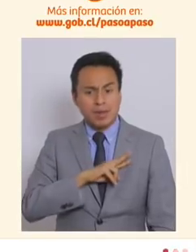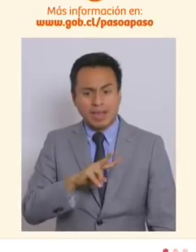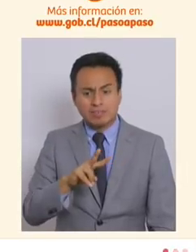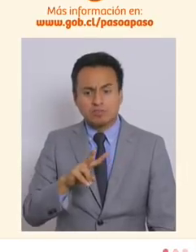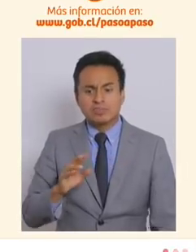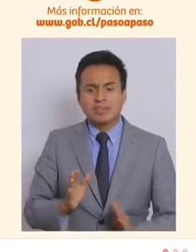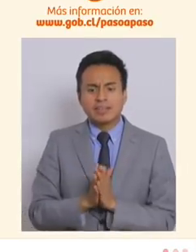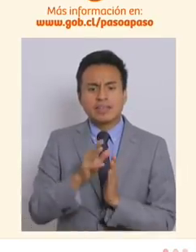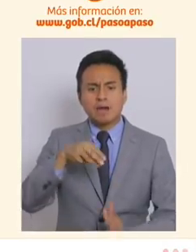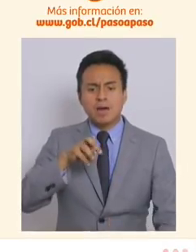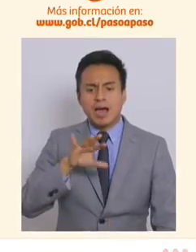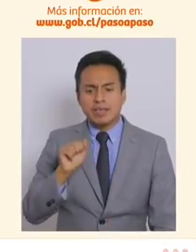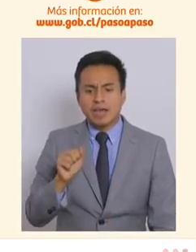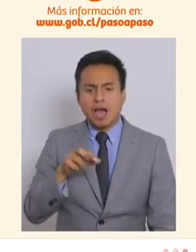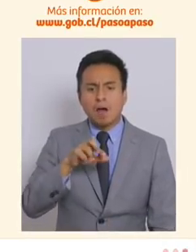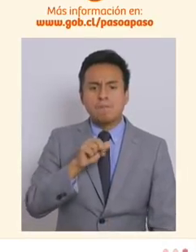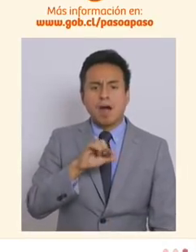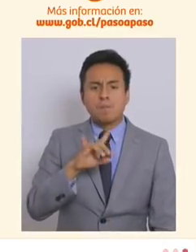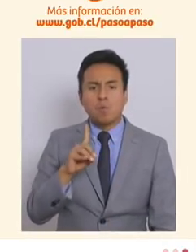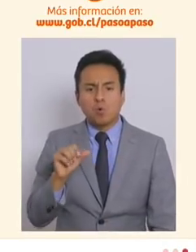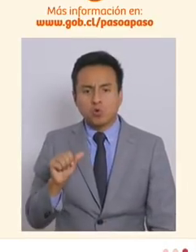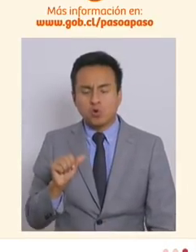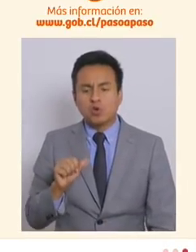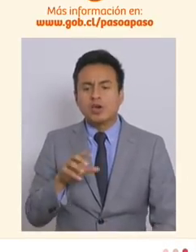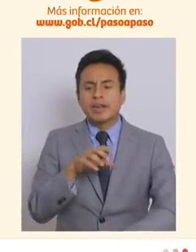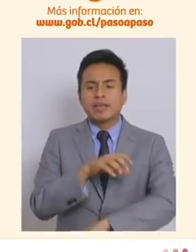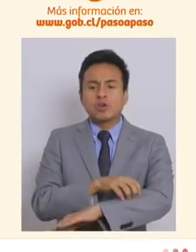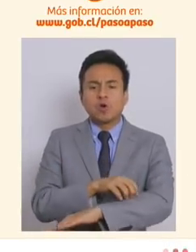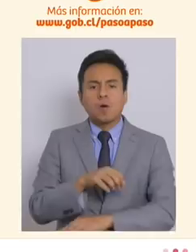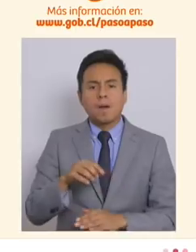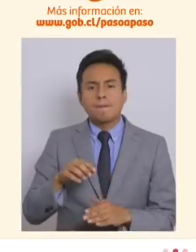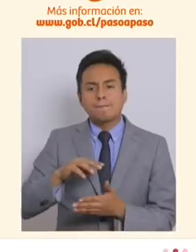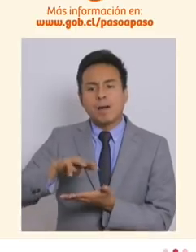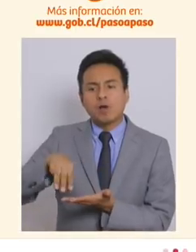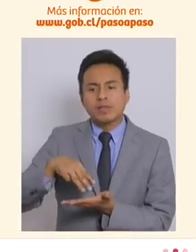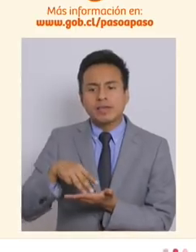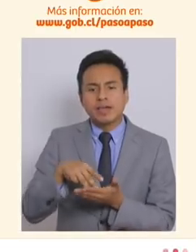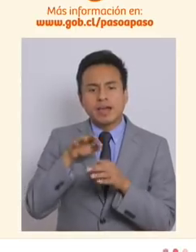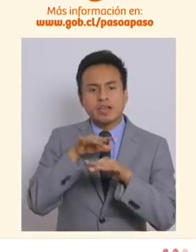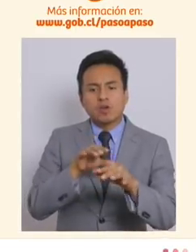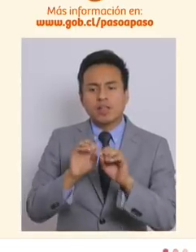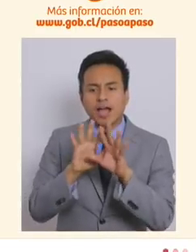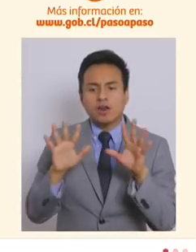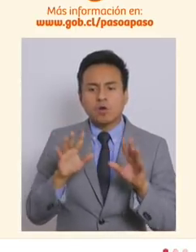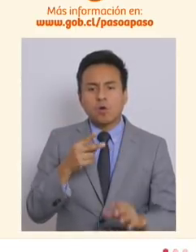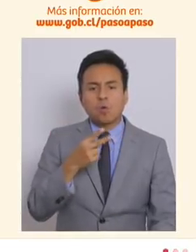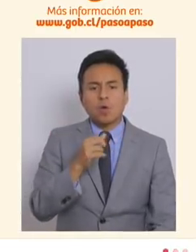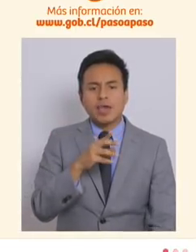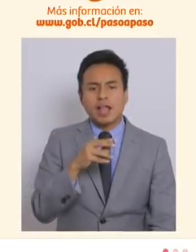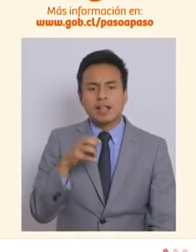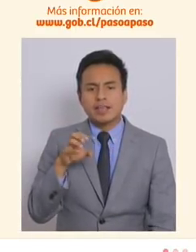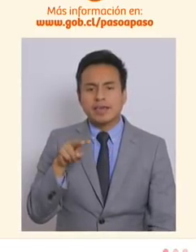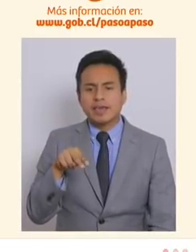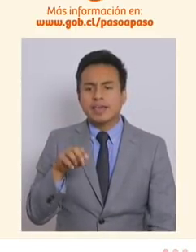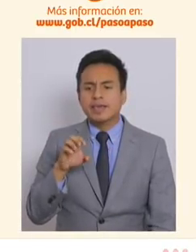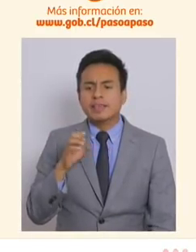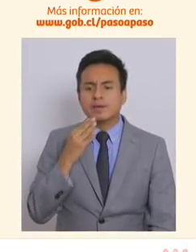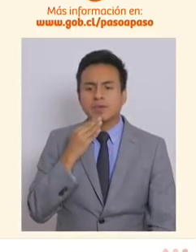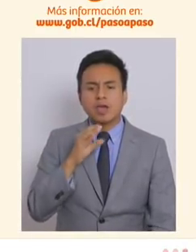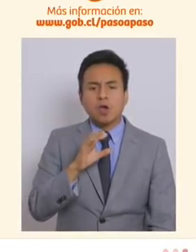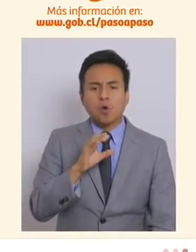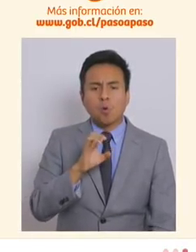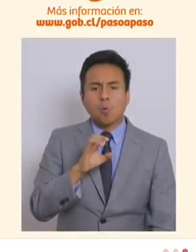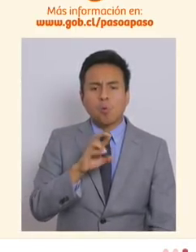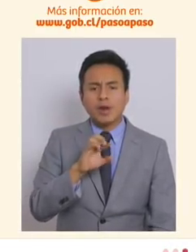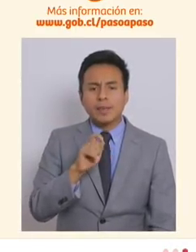santamaría y papudo en la región del maule río claro o alan y curepto en la